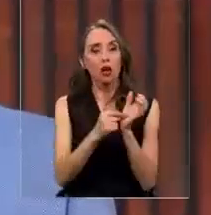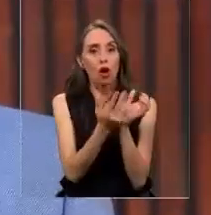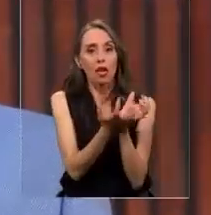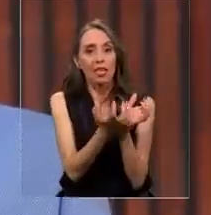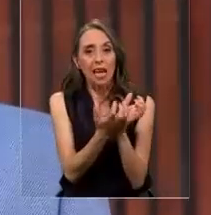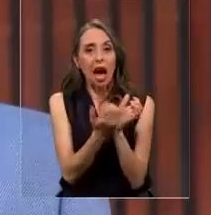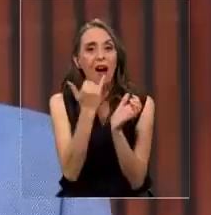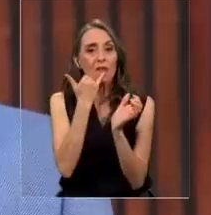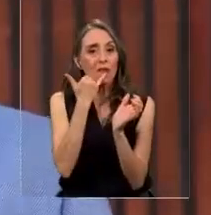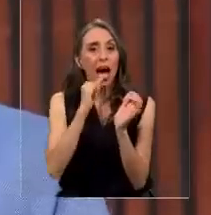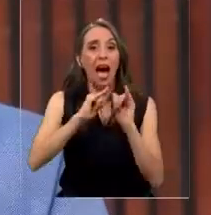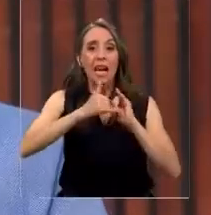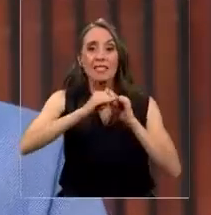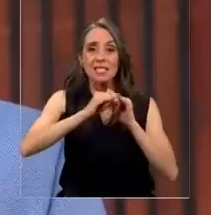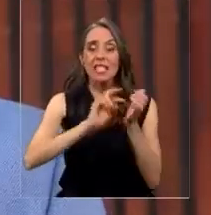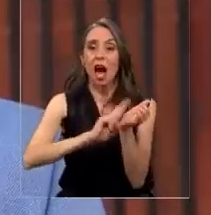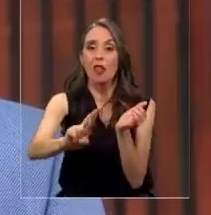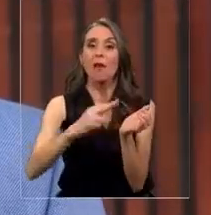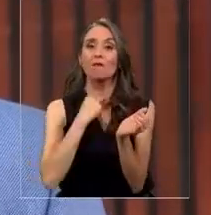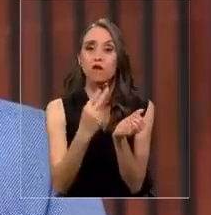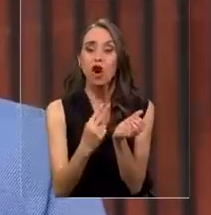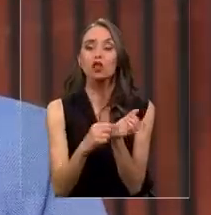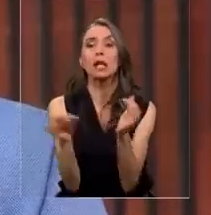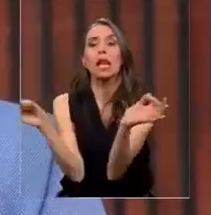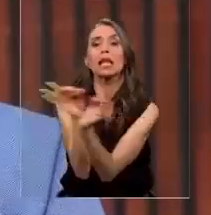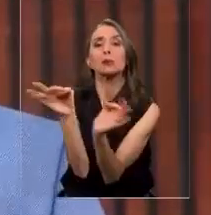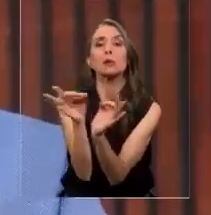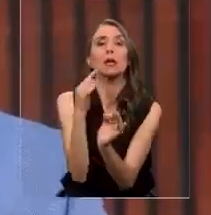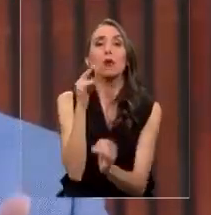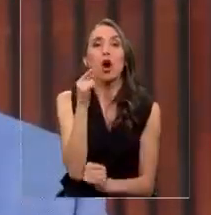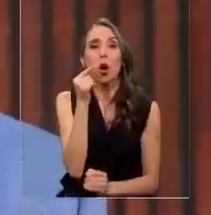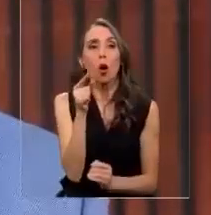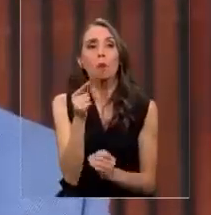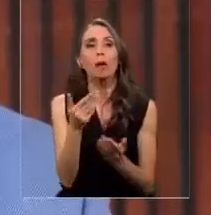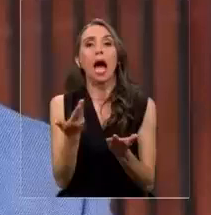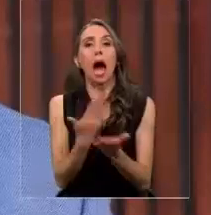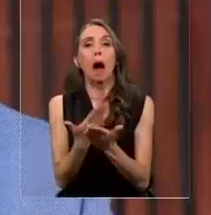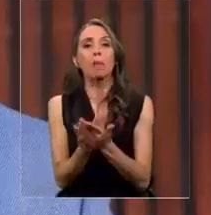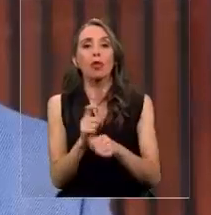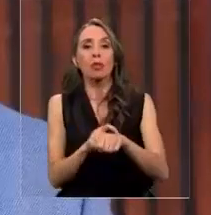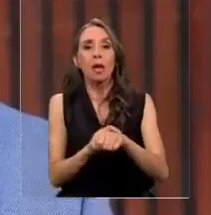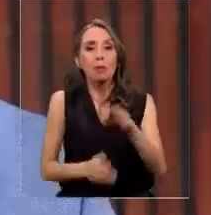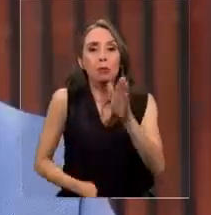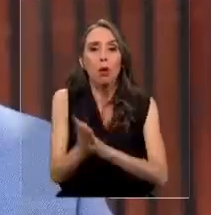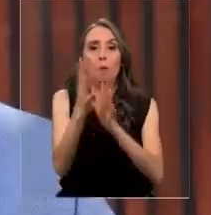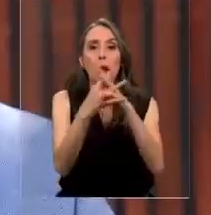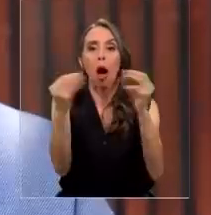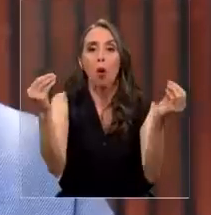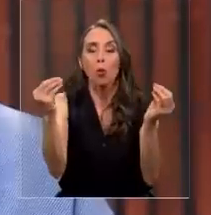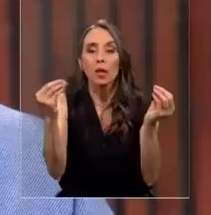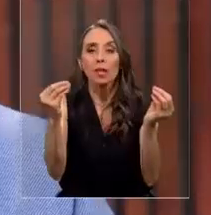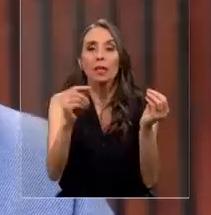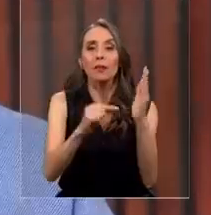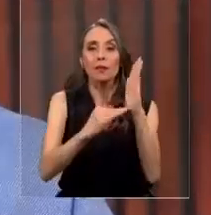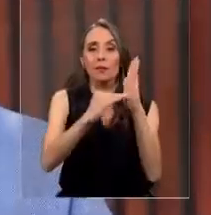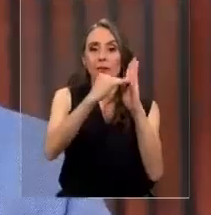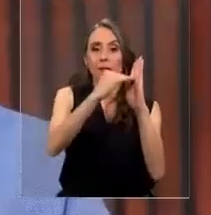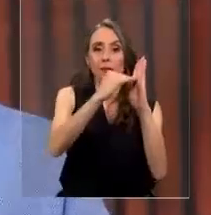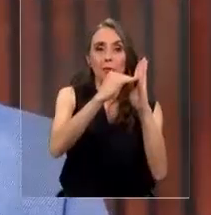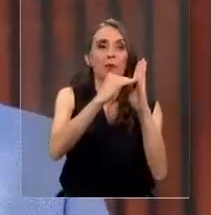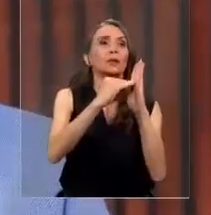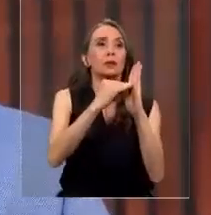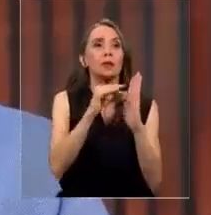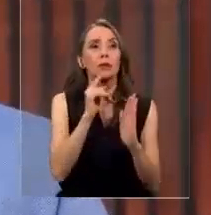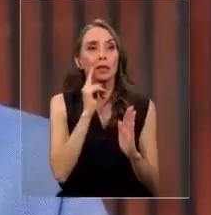familia dando una suerte de explicación, pero eso permite en el fondo que él tenga mucho más tiempo para huir del lugar, para llevar un